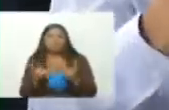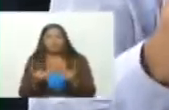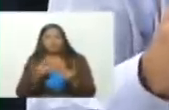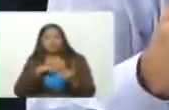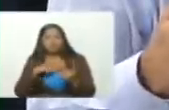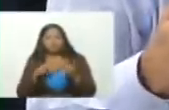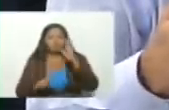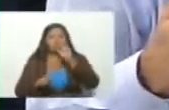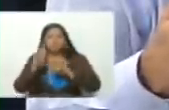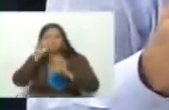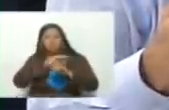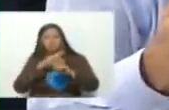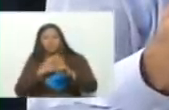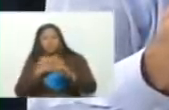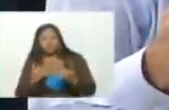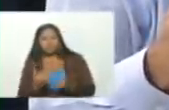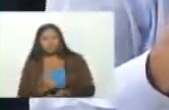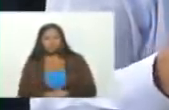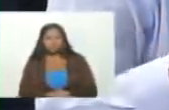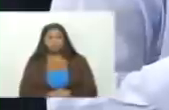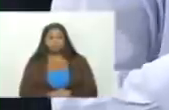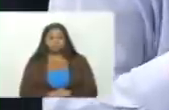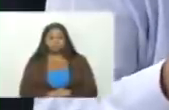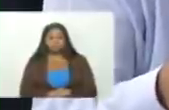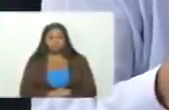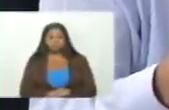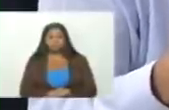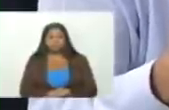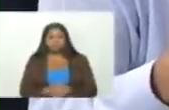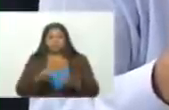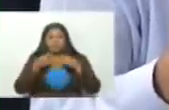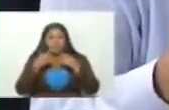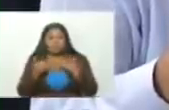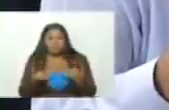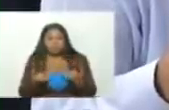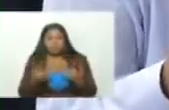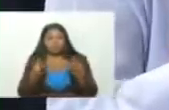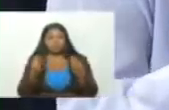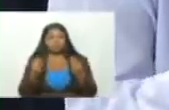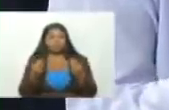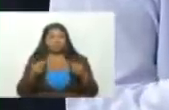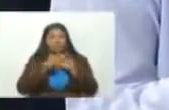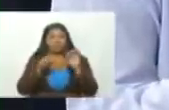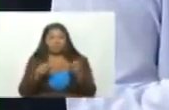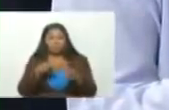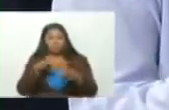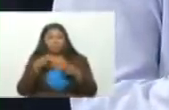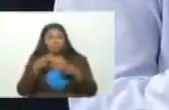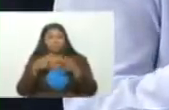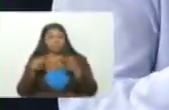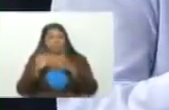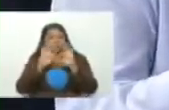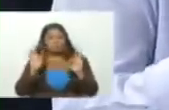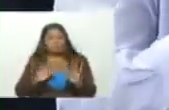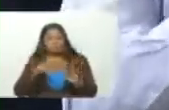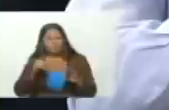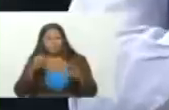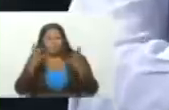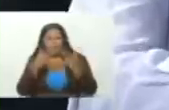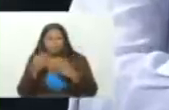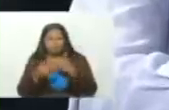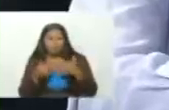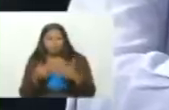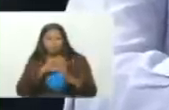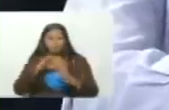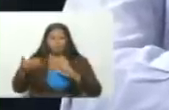hay un repunte de la inflación, la escasez de muchos insumos indispensables para la industria.